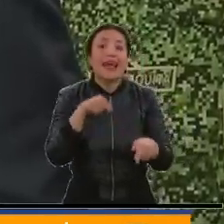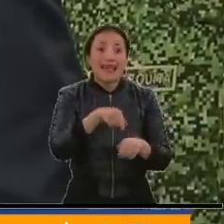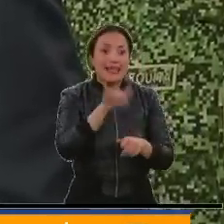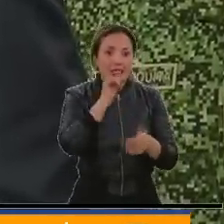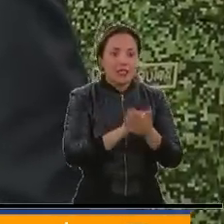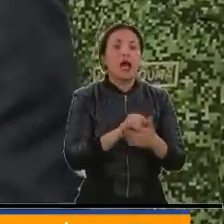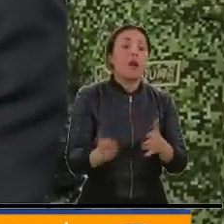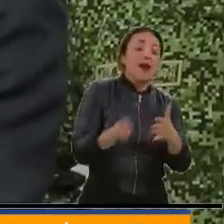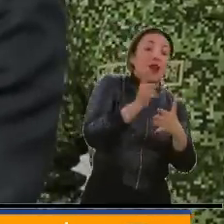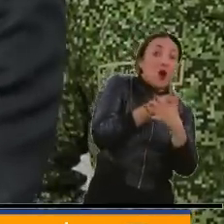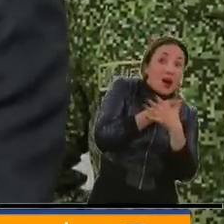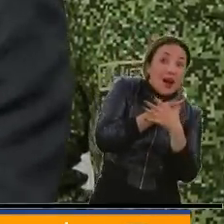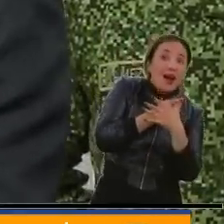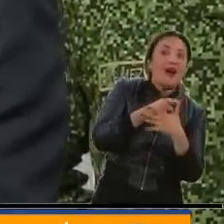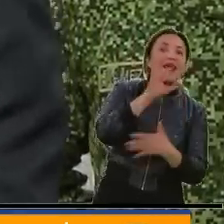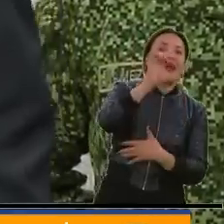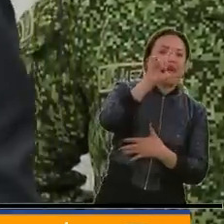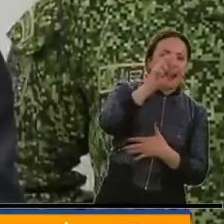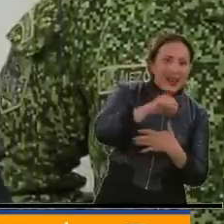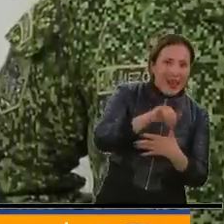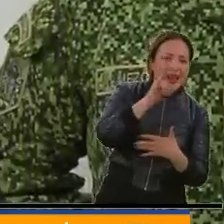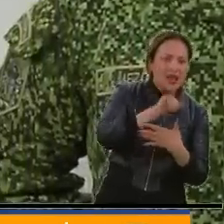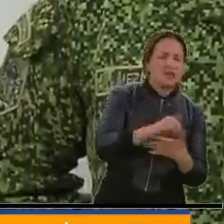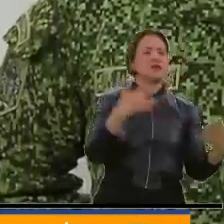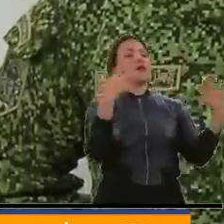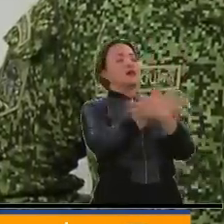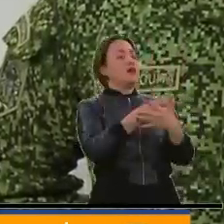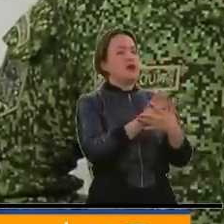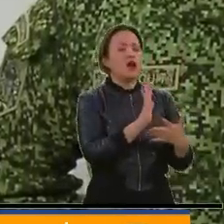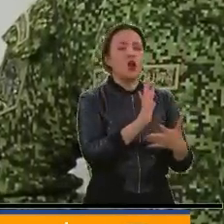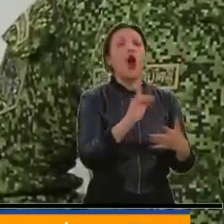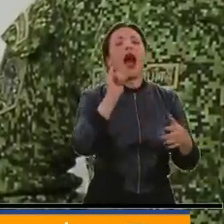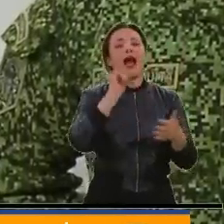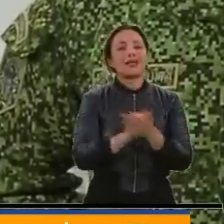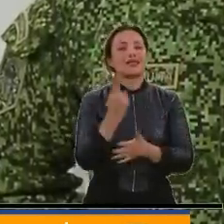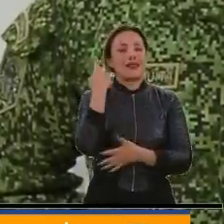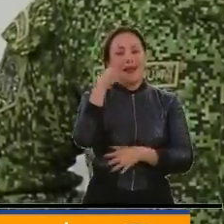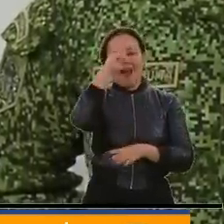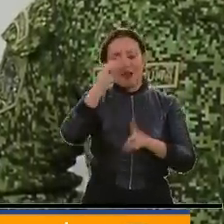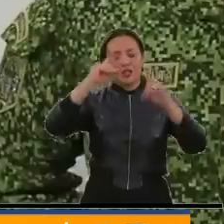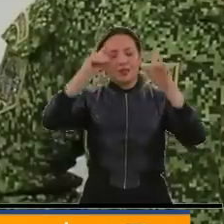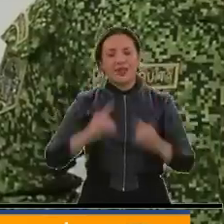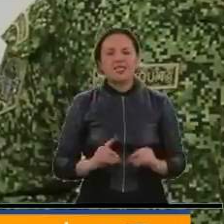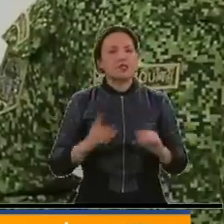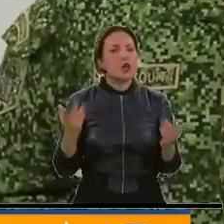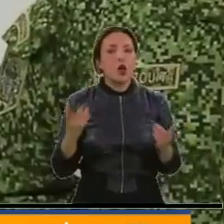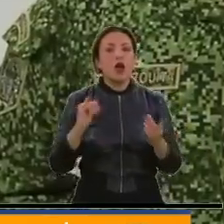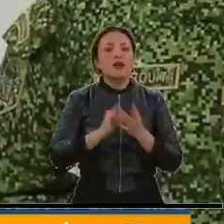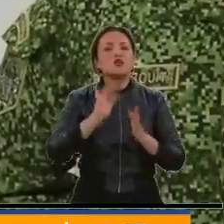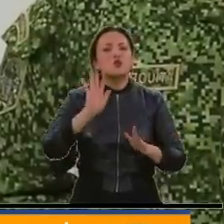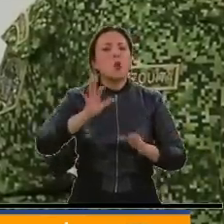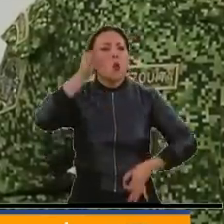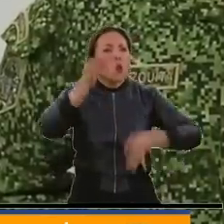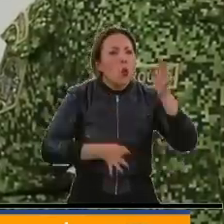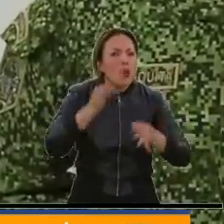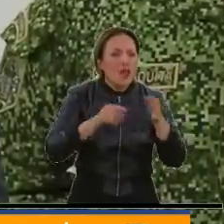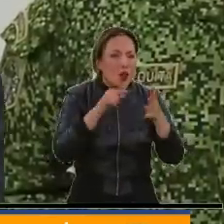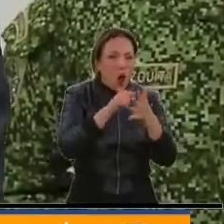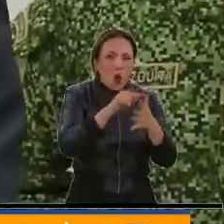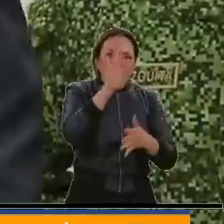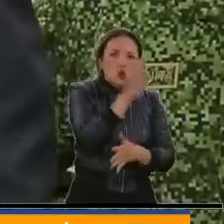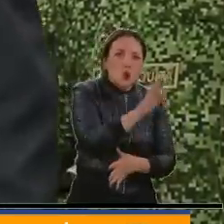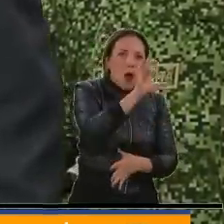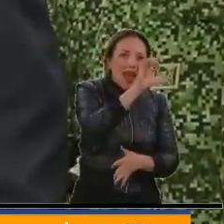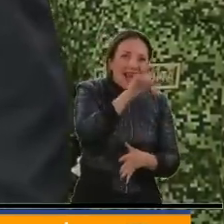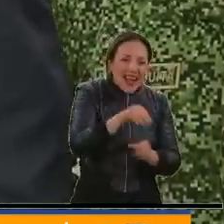del ELN y tomamos anoche la decisión de suspender los efectos jurídicos de ese decreto hasta tanto